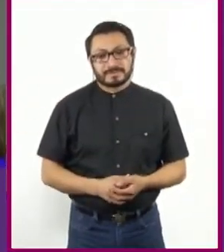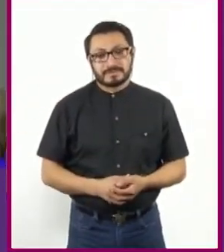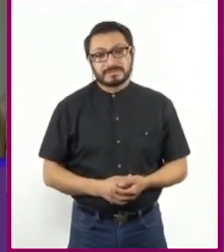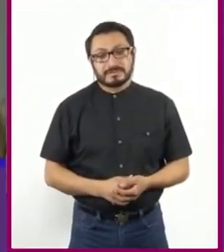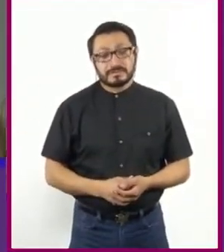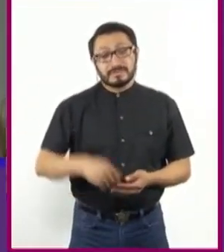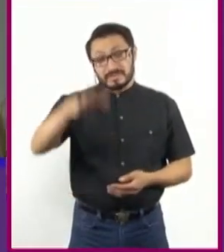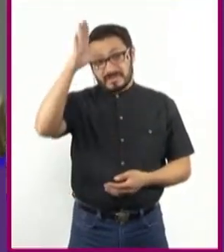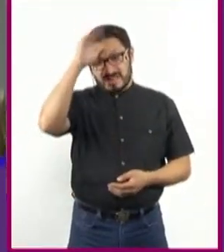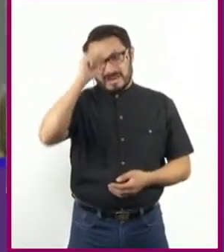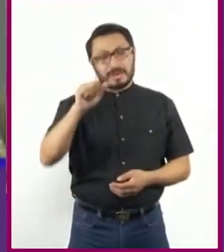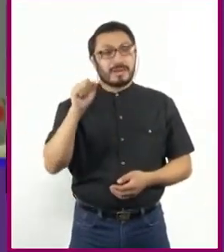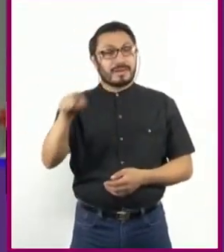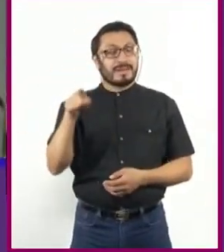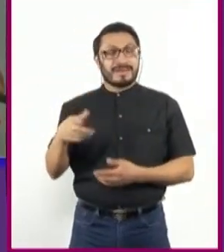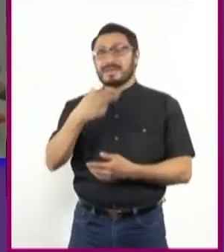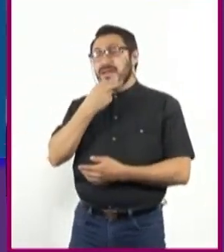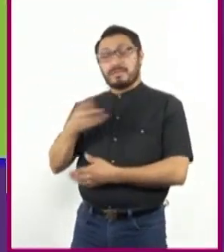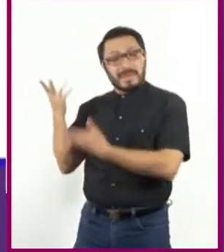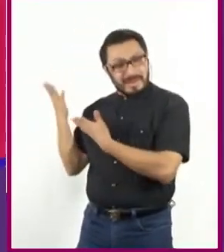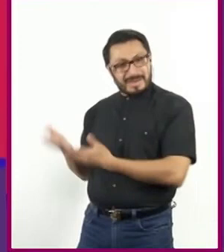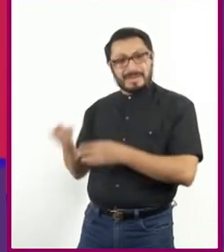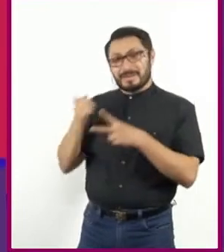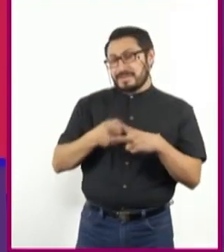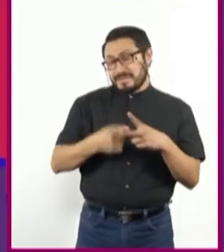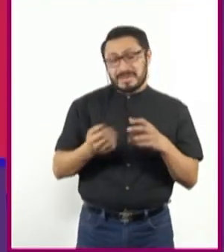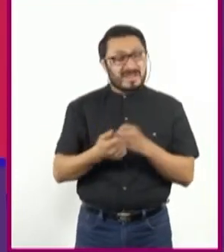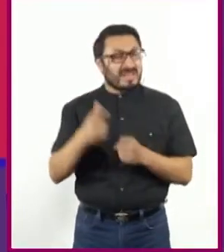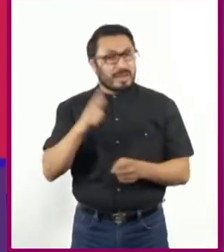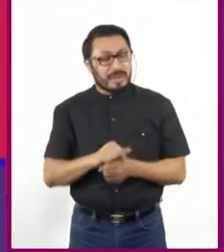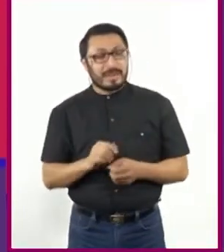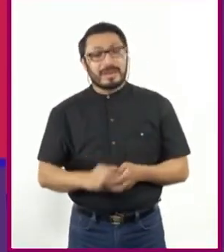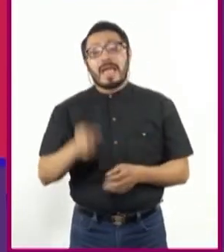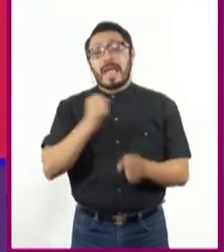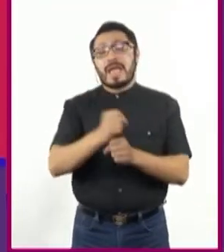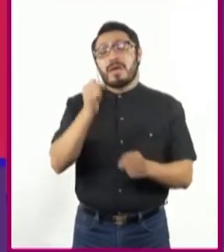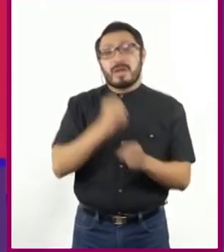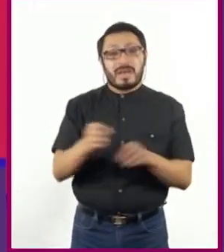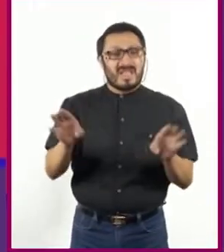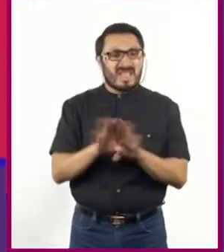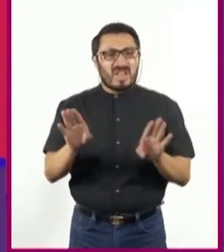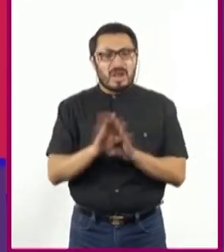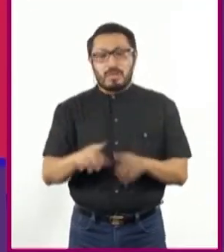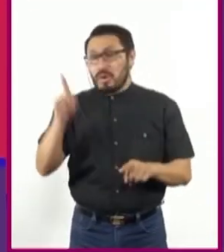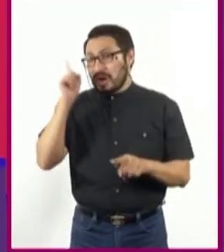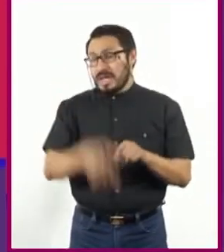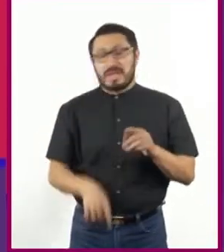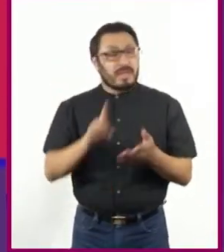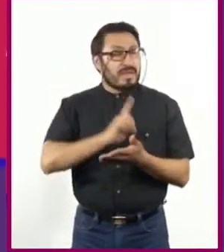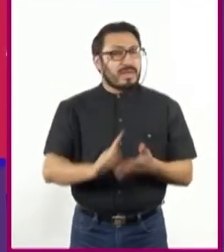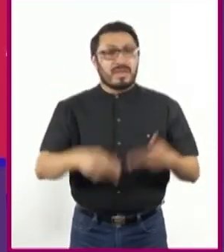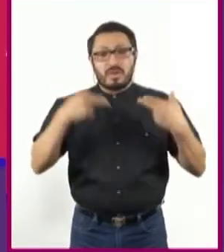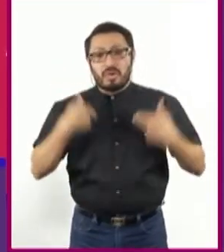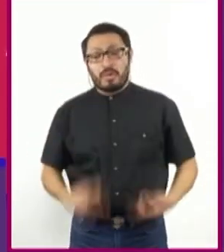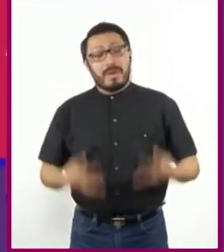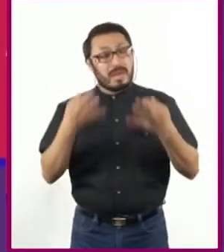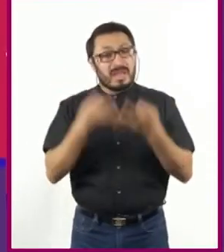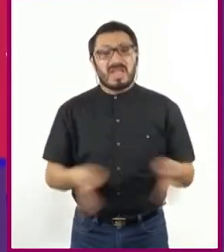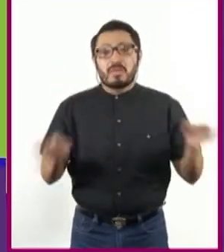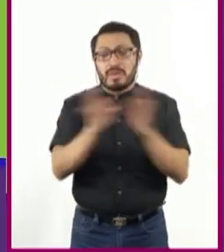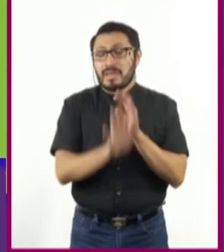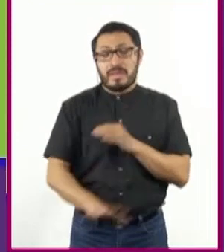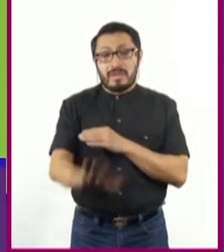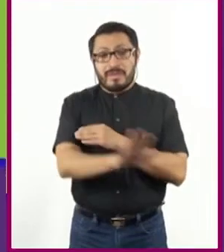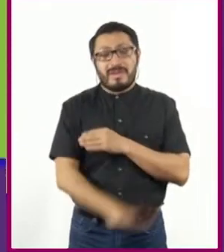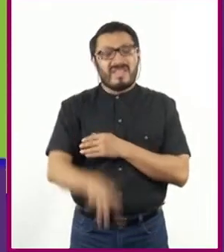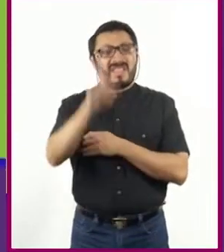De acuerdo con el sociólogo y matemático Johan Galtung, la violencia puede ser vista como la privación de los derechos humanos fundamentales y se refiere